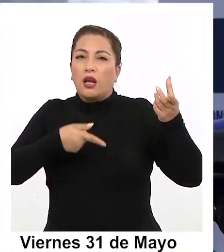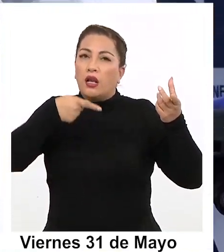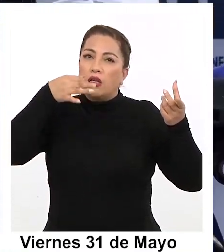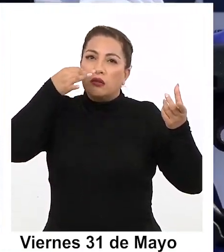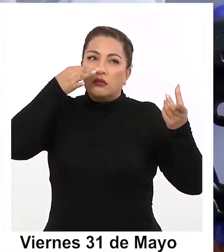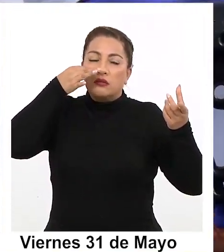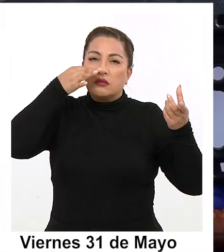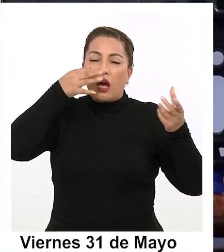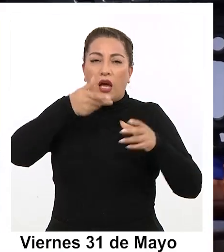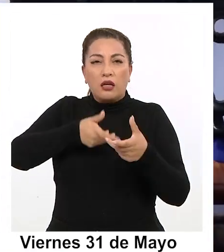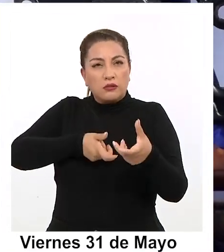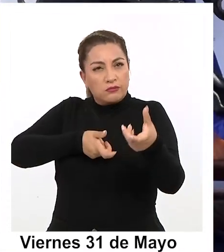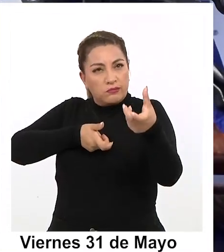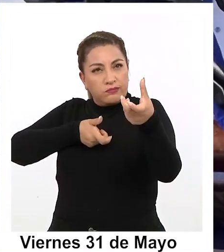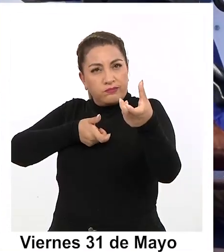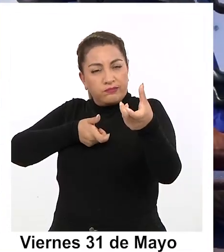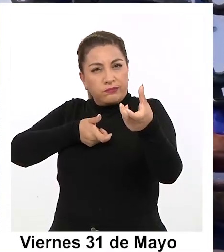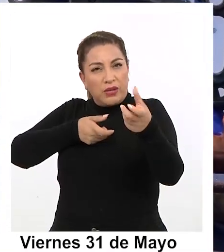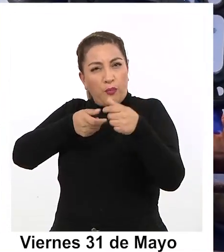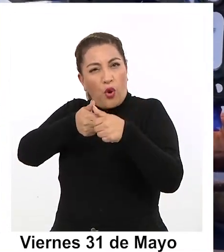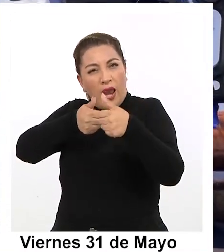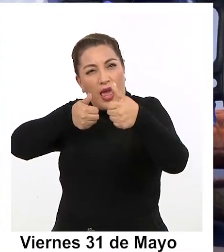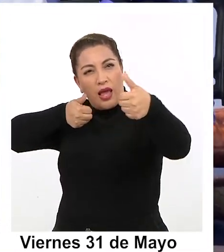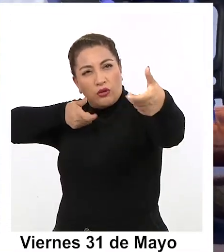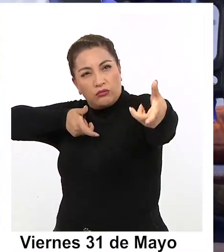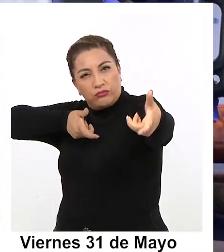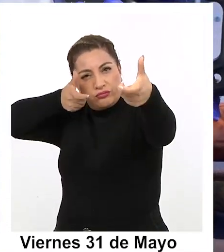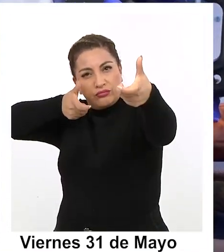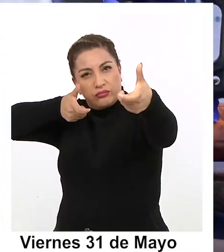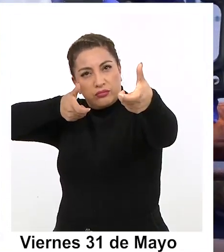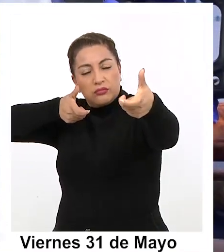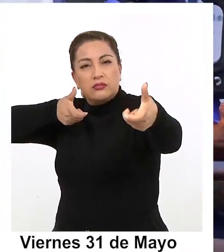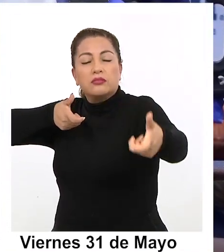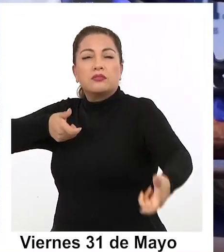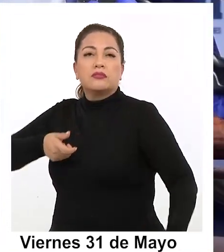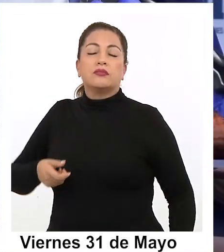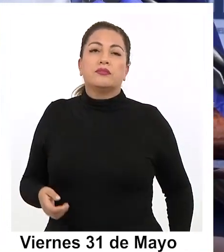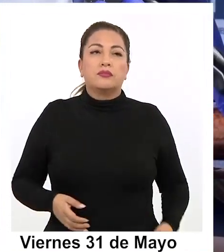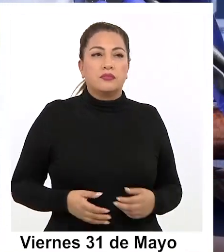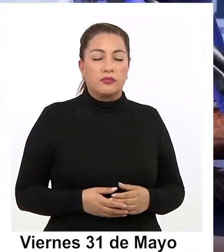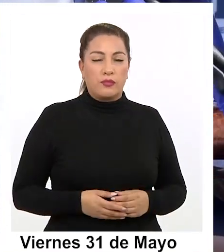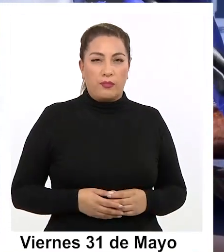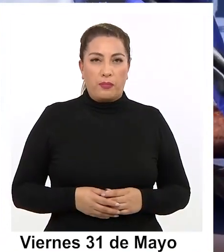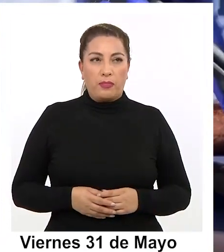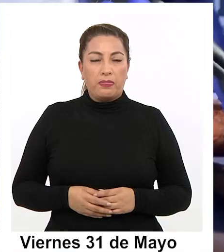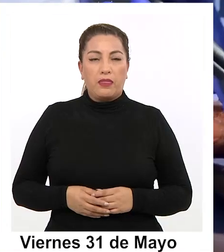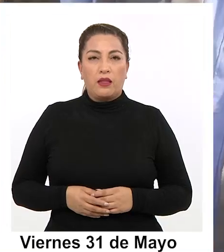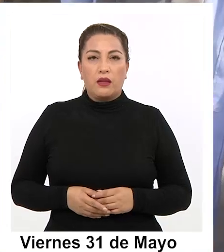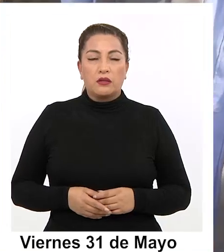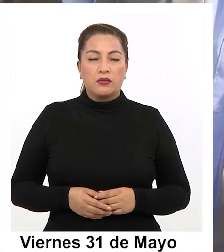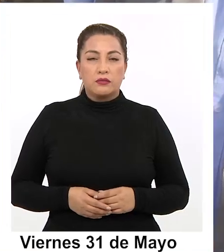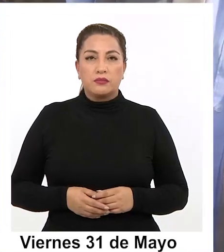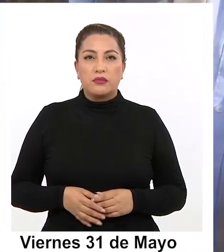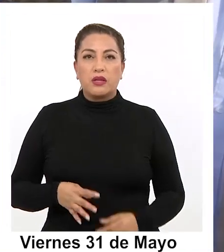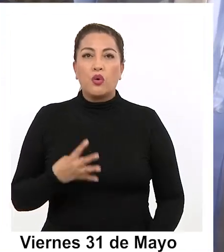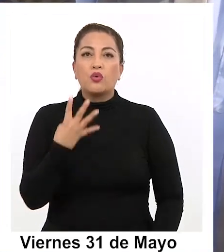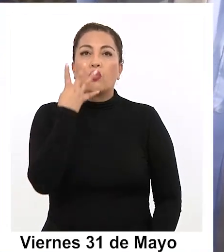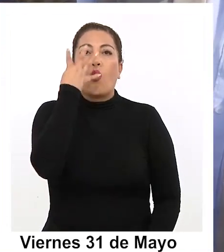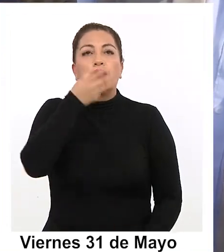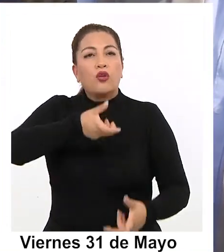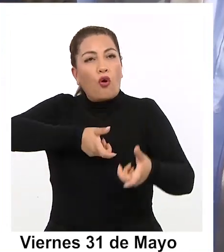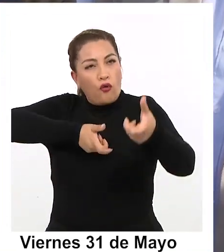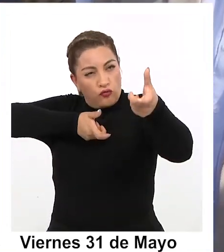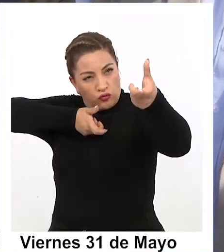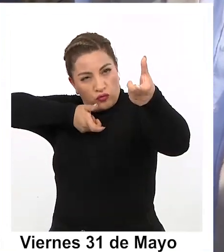que permite dis objetivos de larga distancia entre las cuales se destacan cuatro